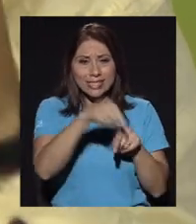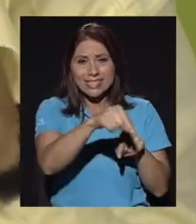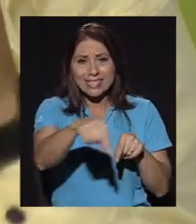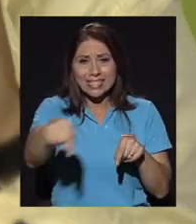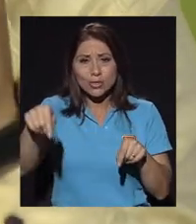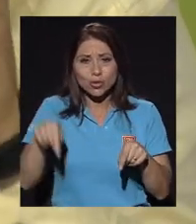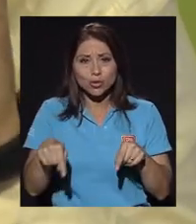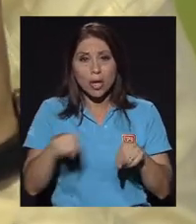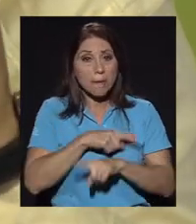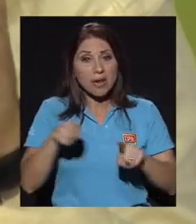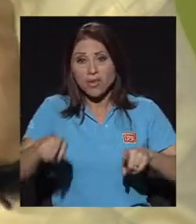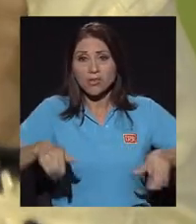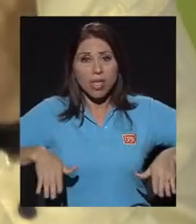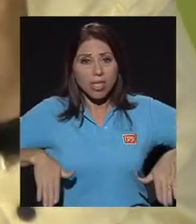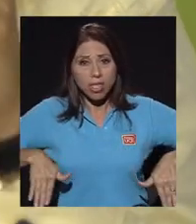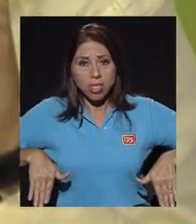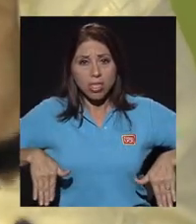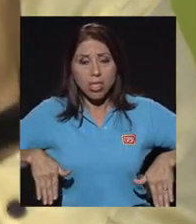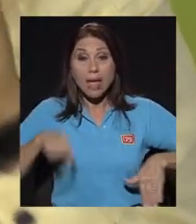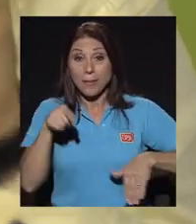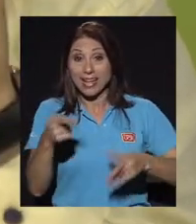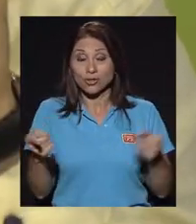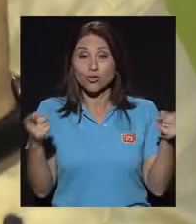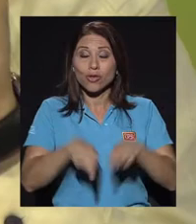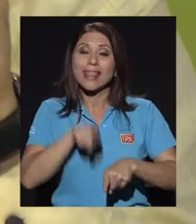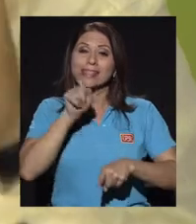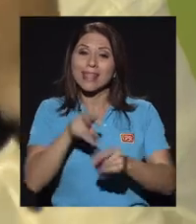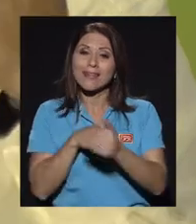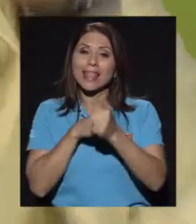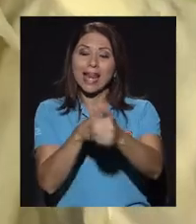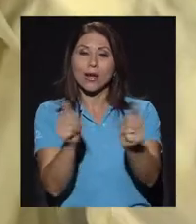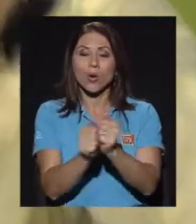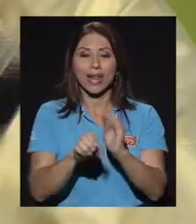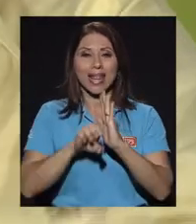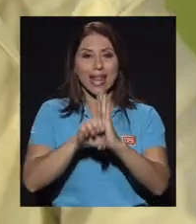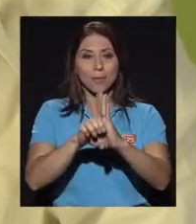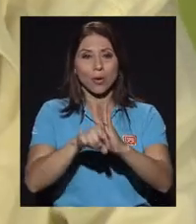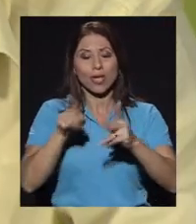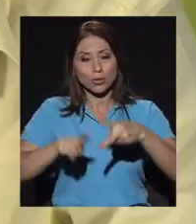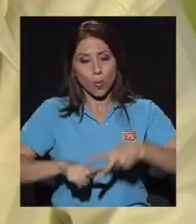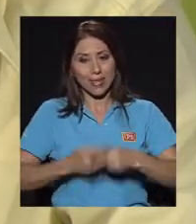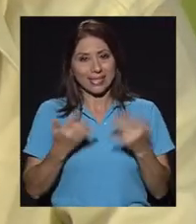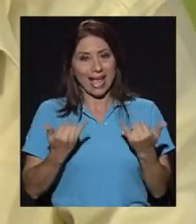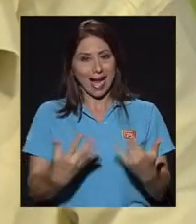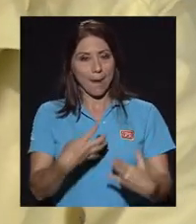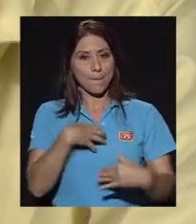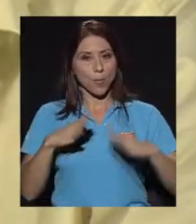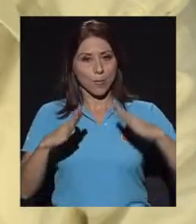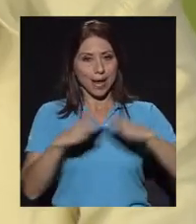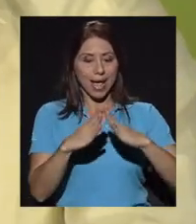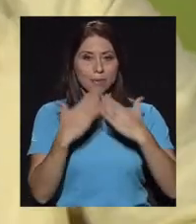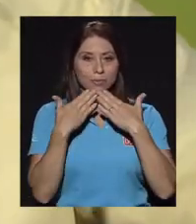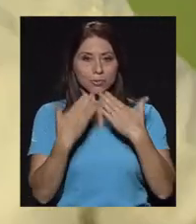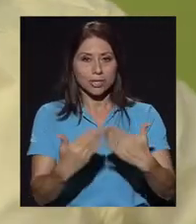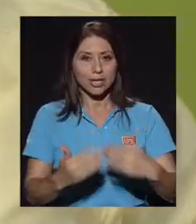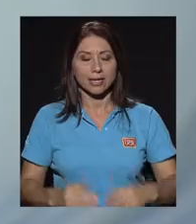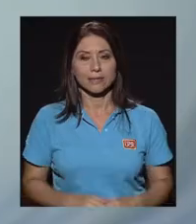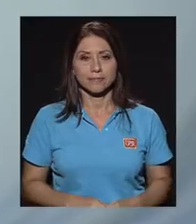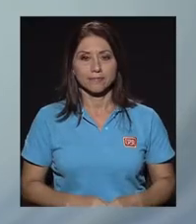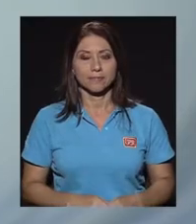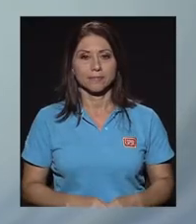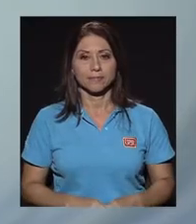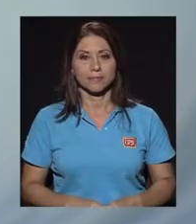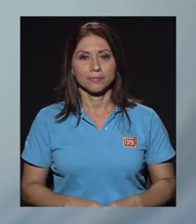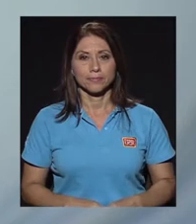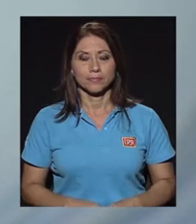Y para que eso suceda, se debe liderar con el ejemplo, y eso comienza en la casa. Muchas gracias.